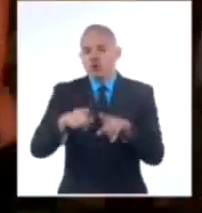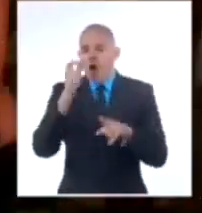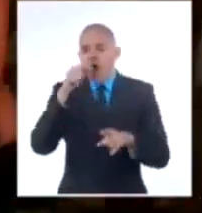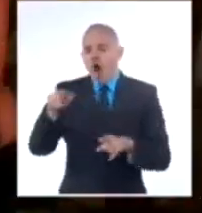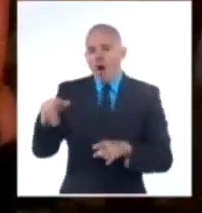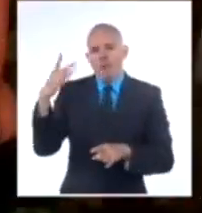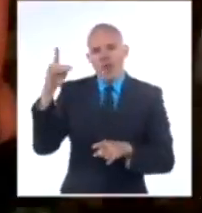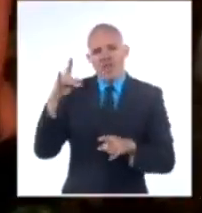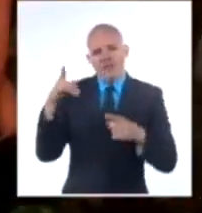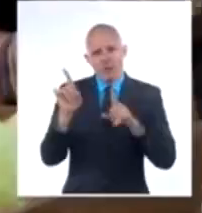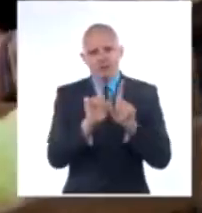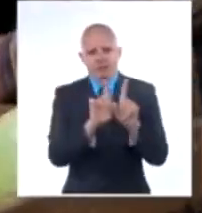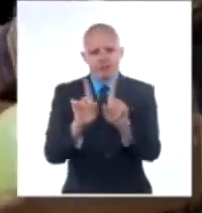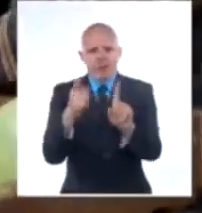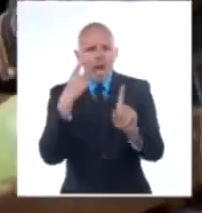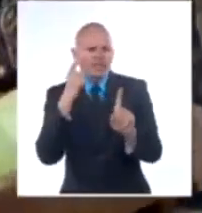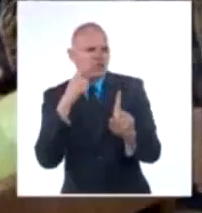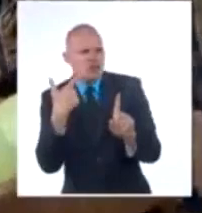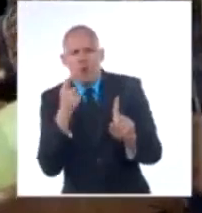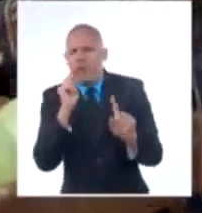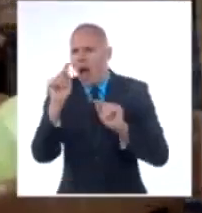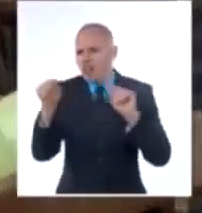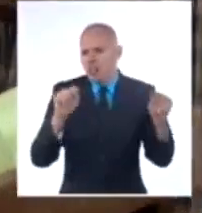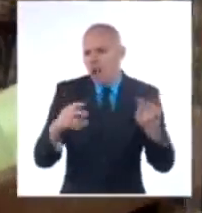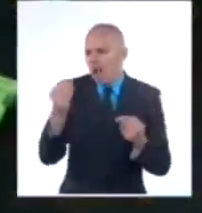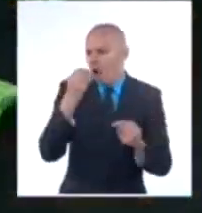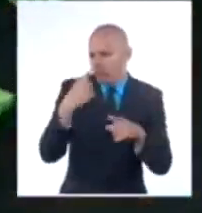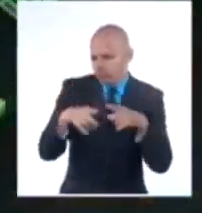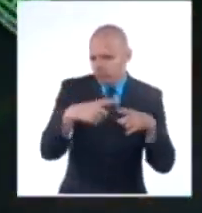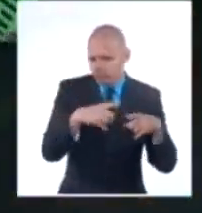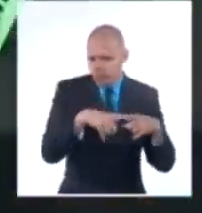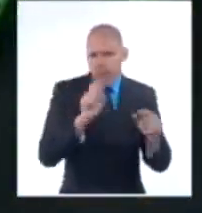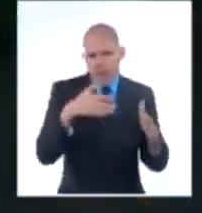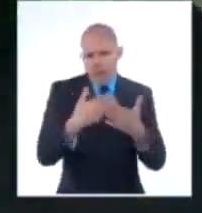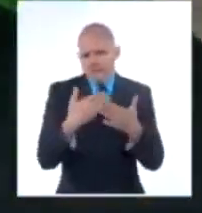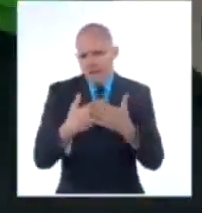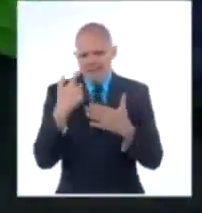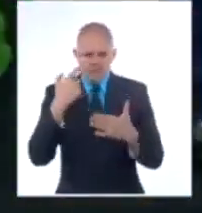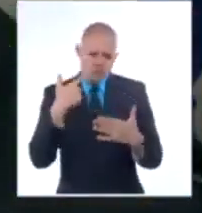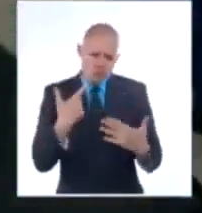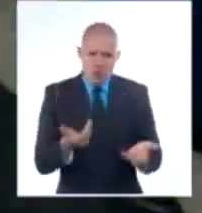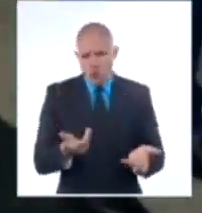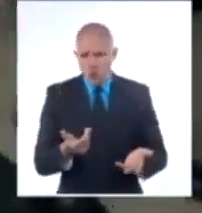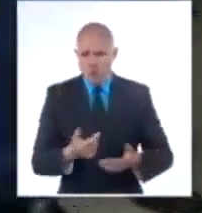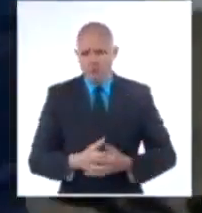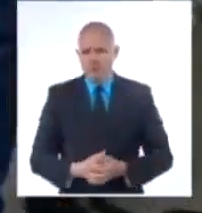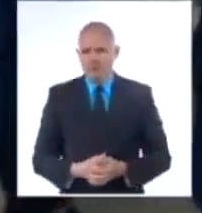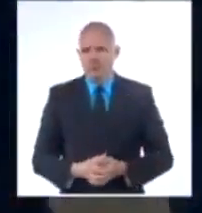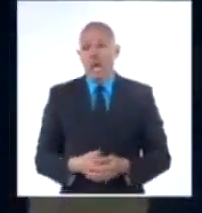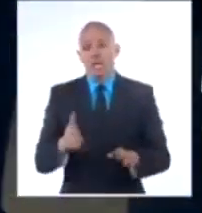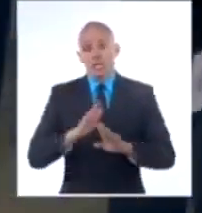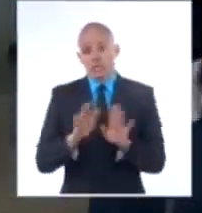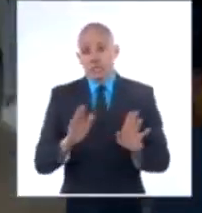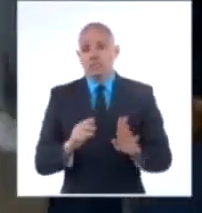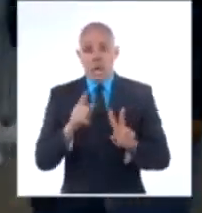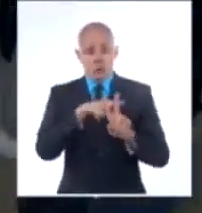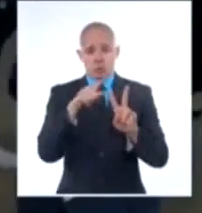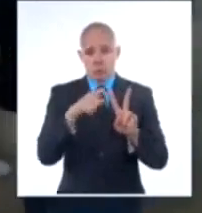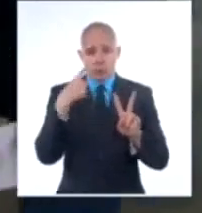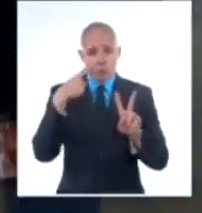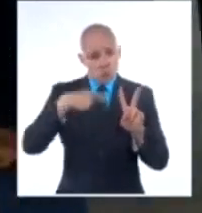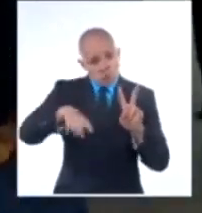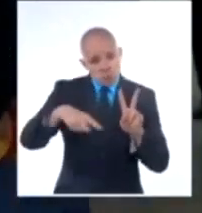Rancho Boyeros, que muestran los productos agroalimentarios comercializados por empresas cubanas dentro y fuera de la isla. Los ministros de la agricultura de ambos